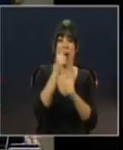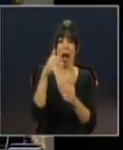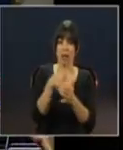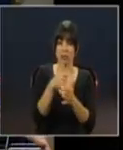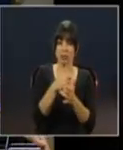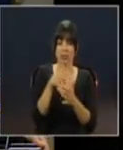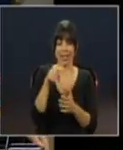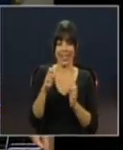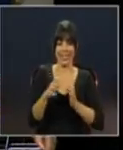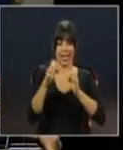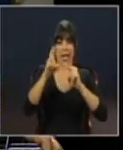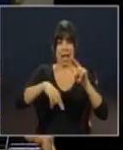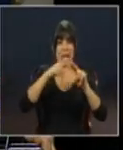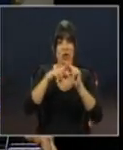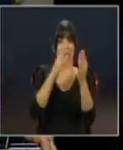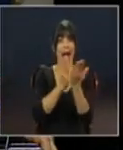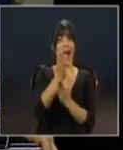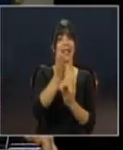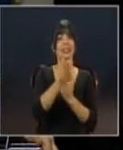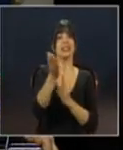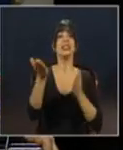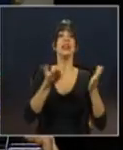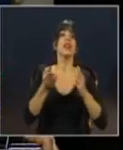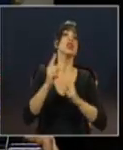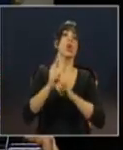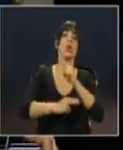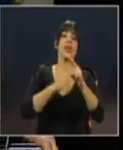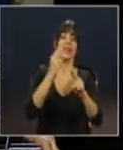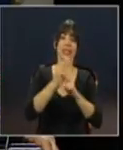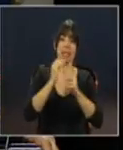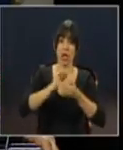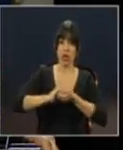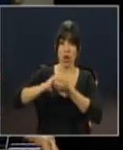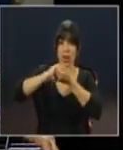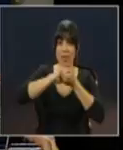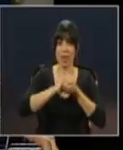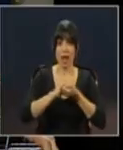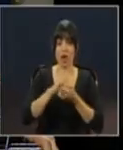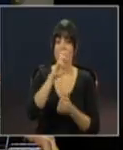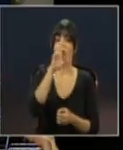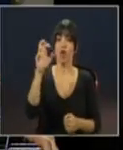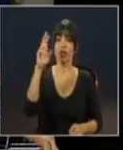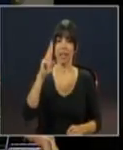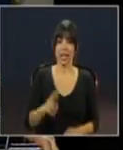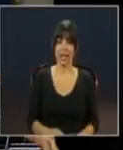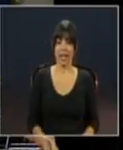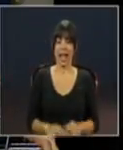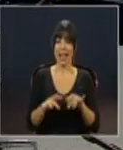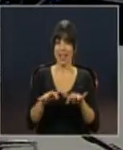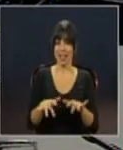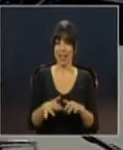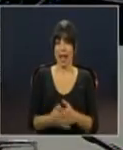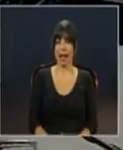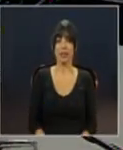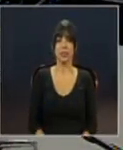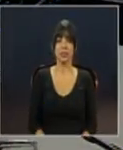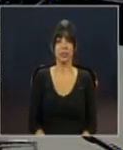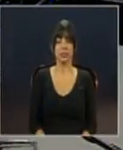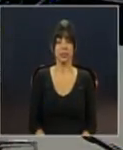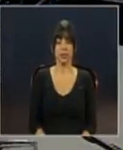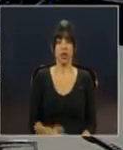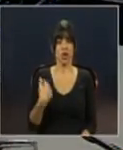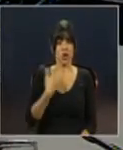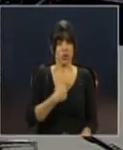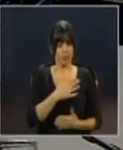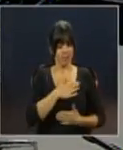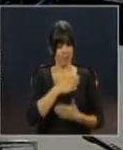la Estrategia Nacional de Acceso y Servicio Universal Solidario Costa Rica Digital. Hemos